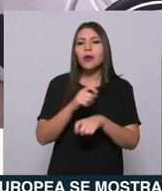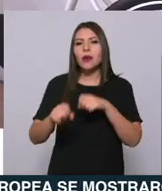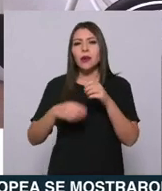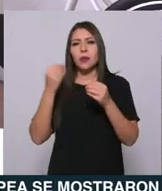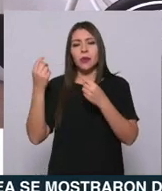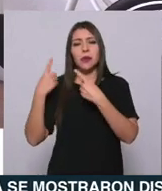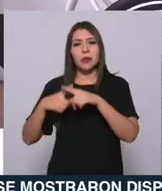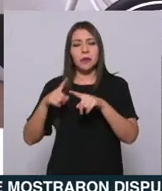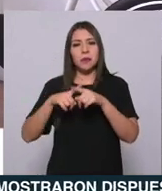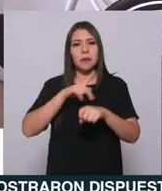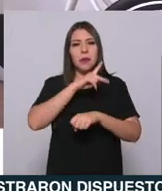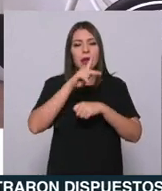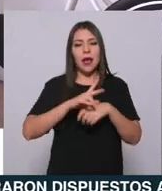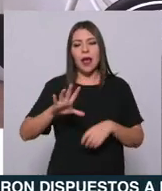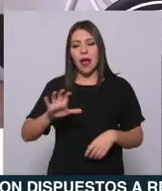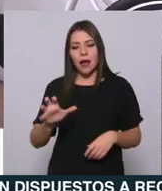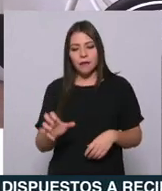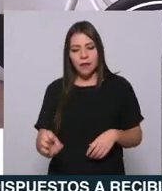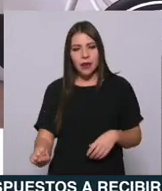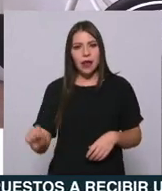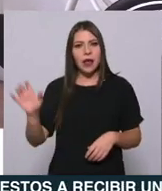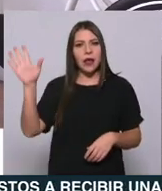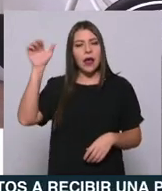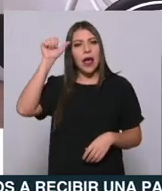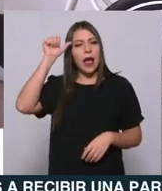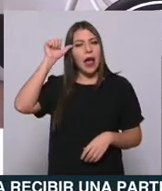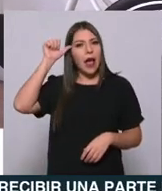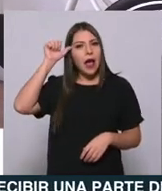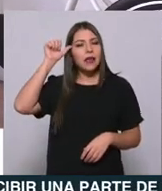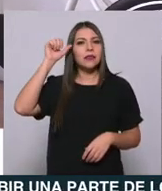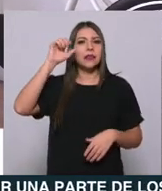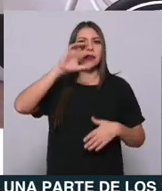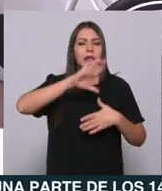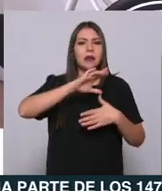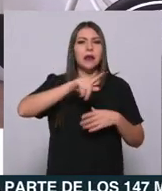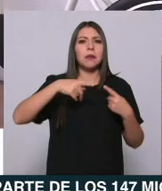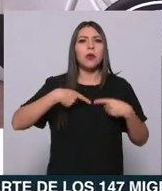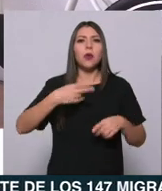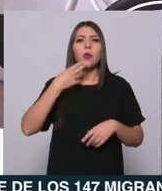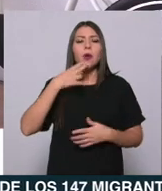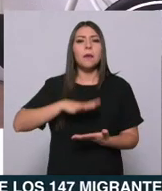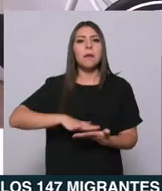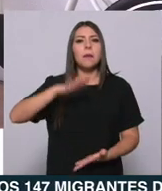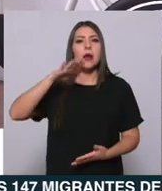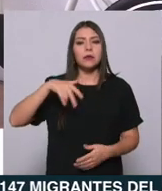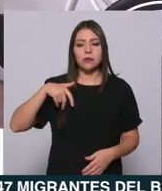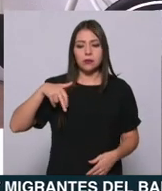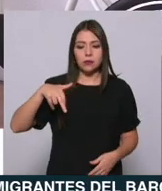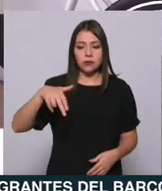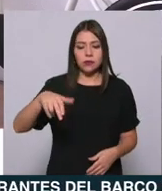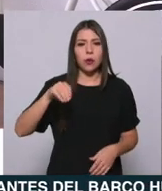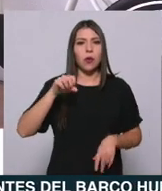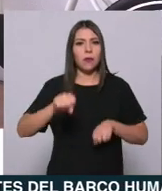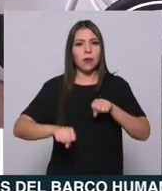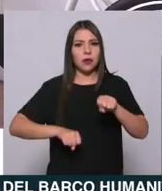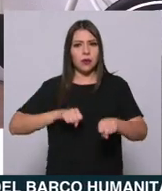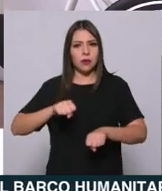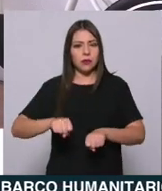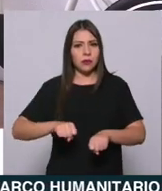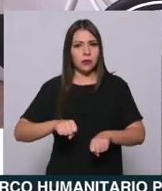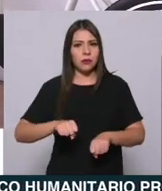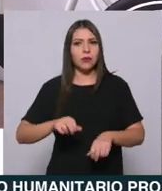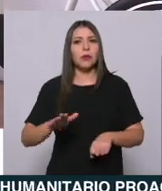América Latina, en África y en Asia, se mueven a pie o en bicicleta. Y esto es precisamente por un tema de falta